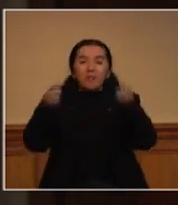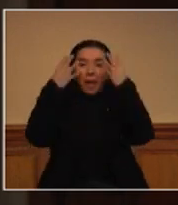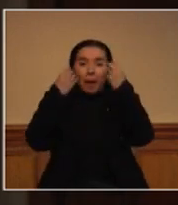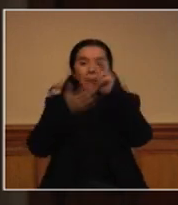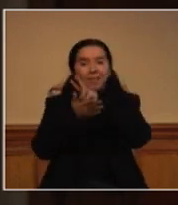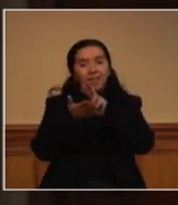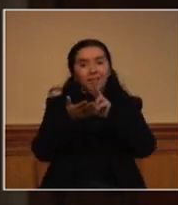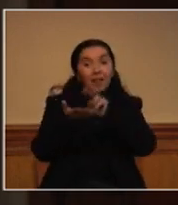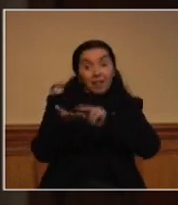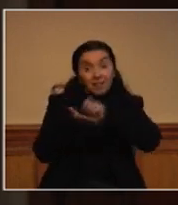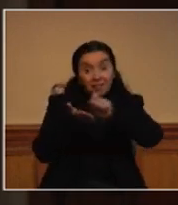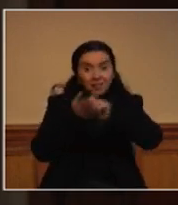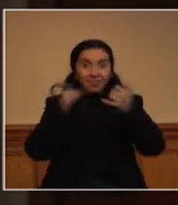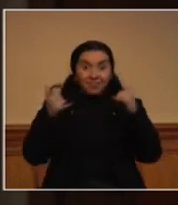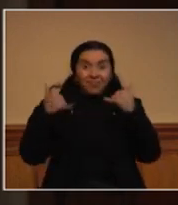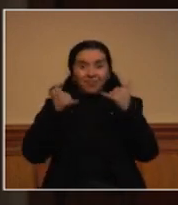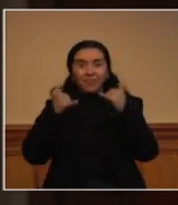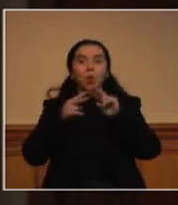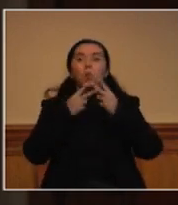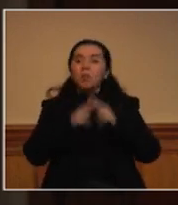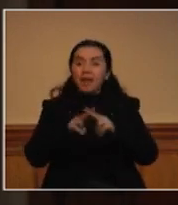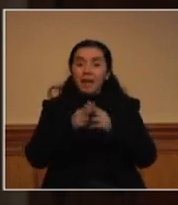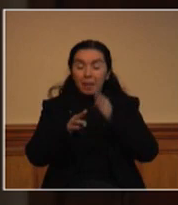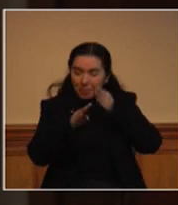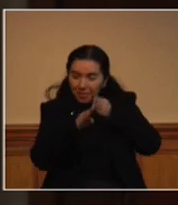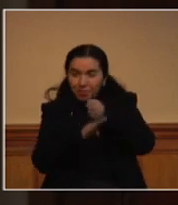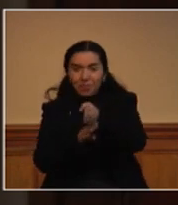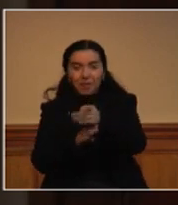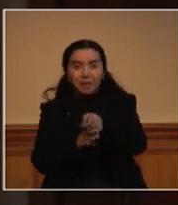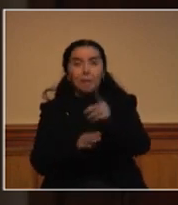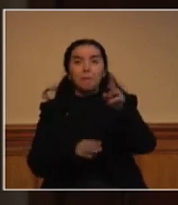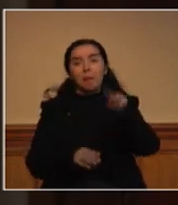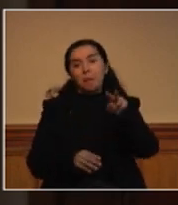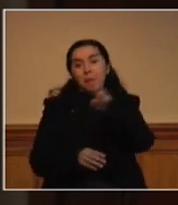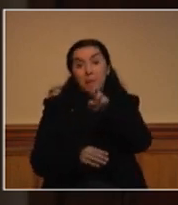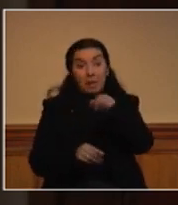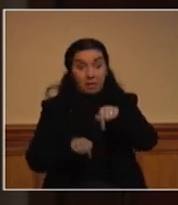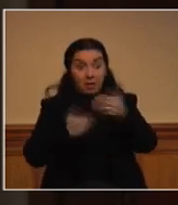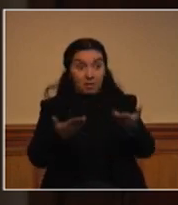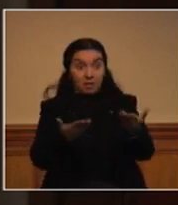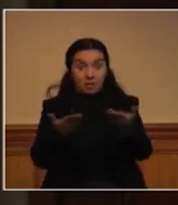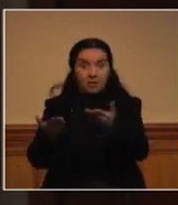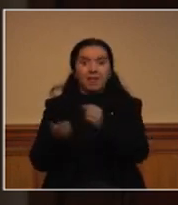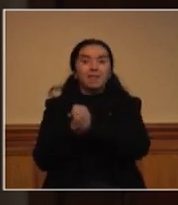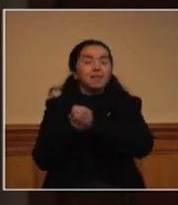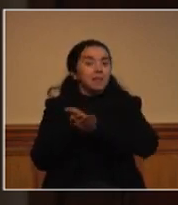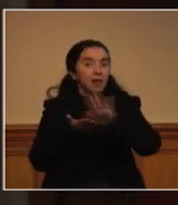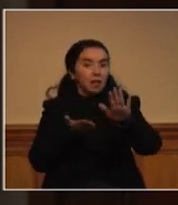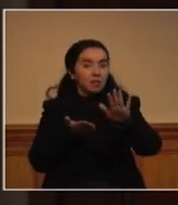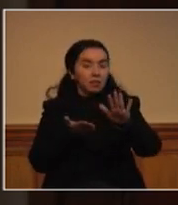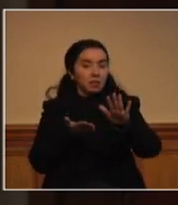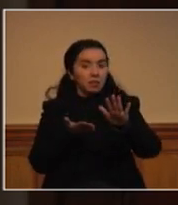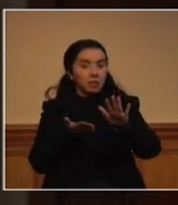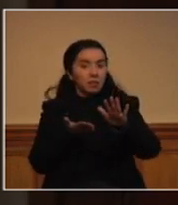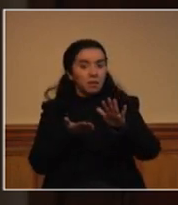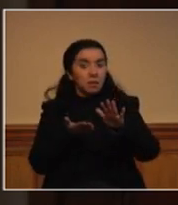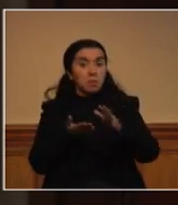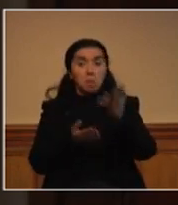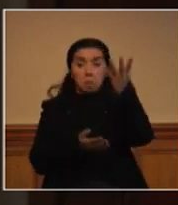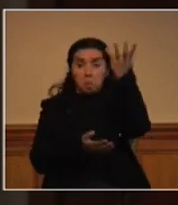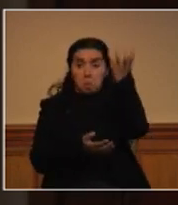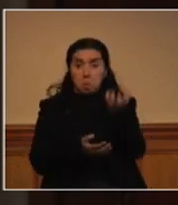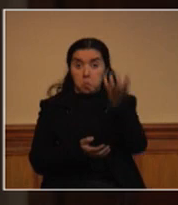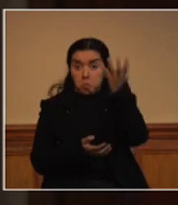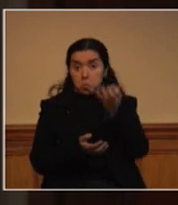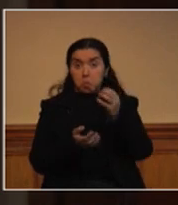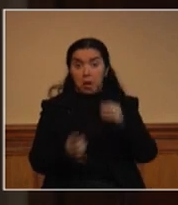una herramienta que va a ser accesible, y lo más importante para los papás aquí presentes, gratuita, y que se va a poder bajar en